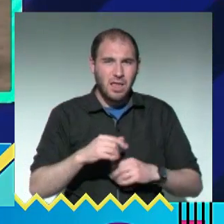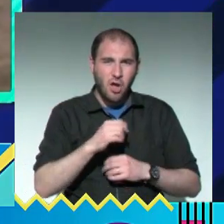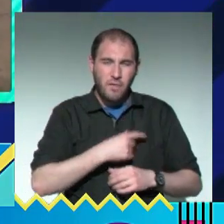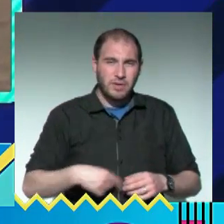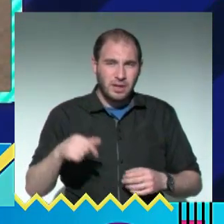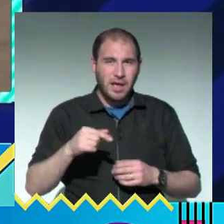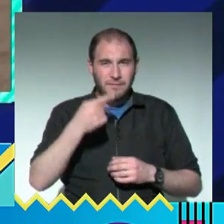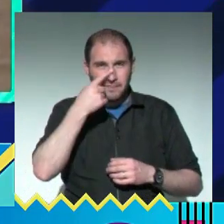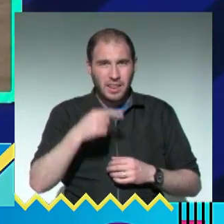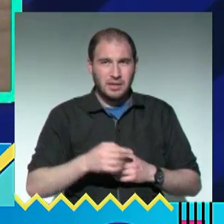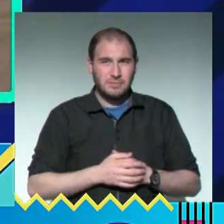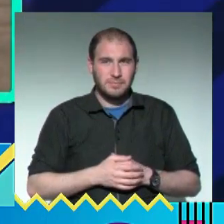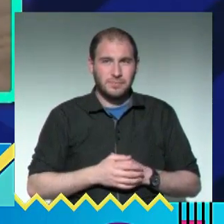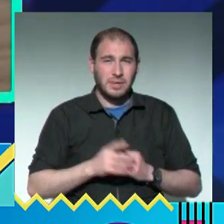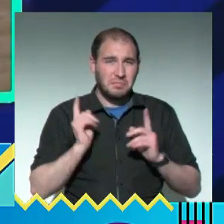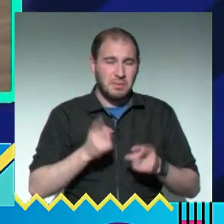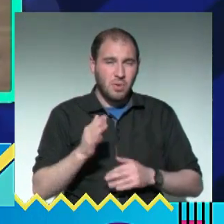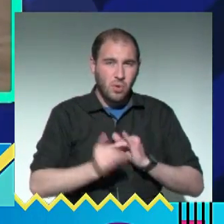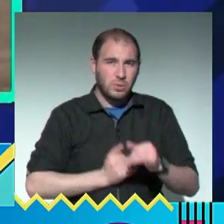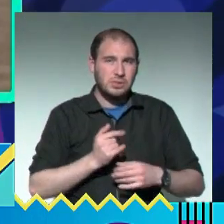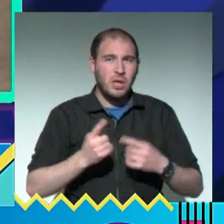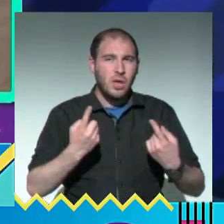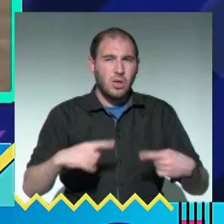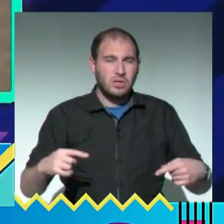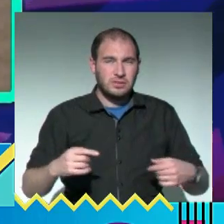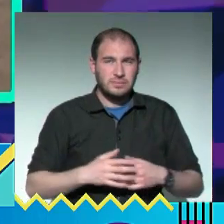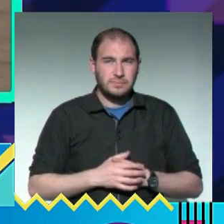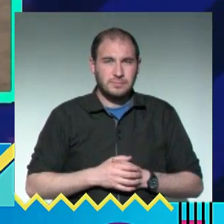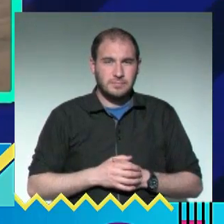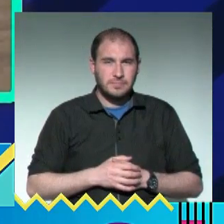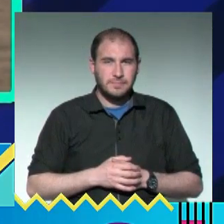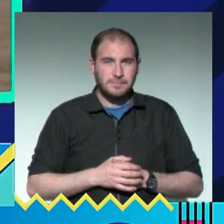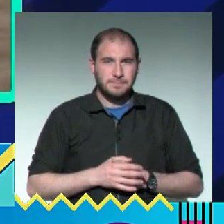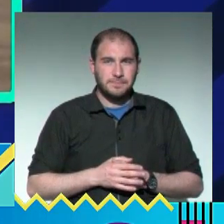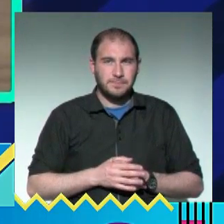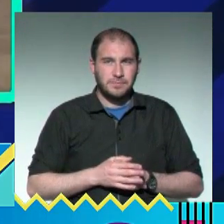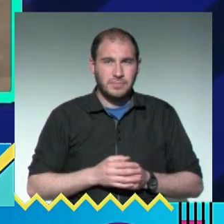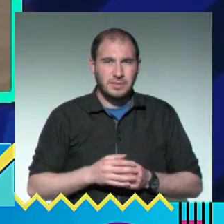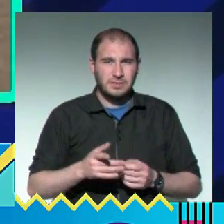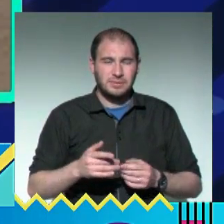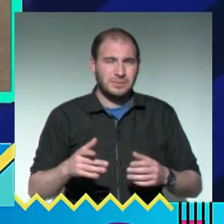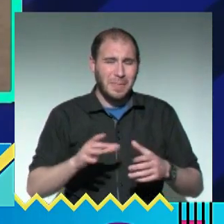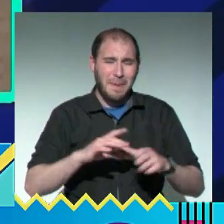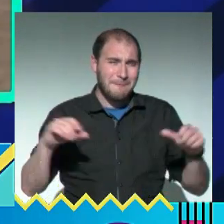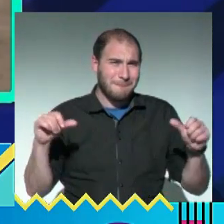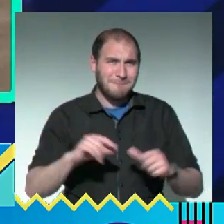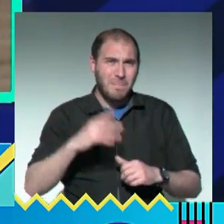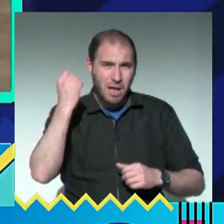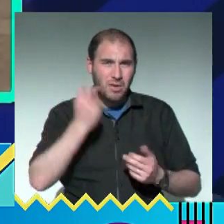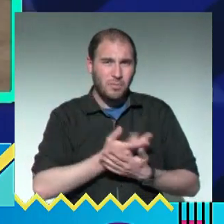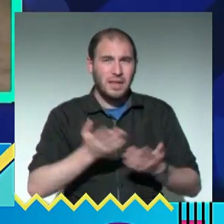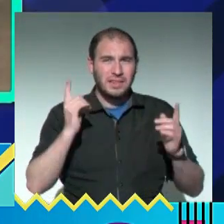Terminamos en situaciones, te voy a repetir, extremadamente estranguladas de la macroeconomía que